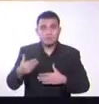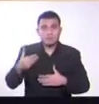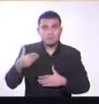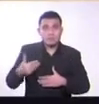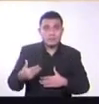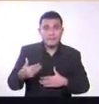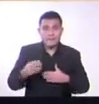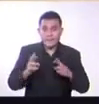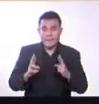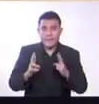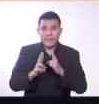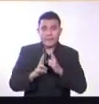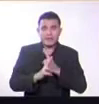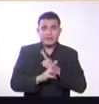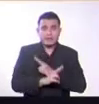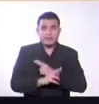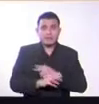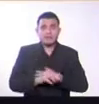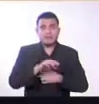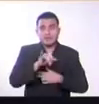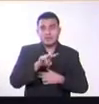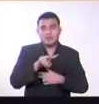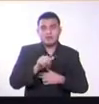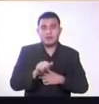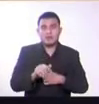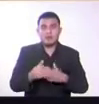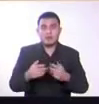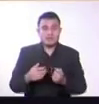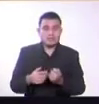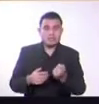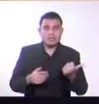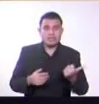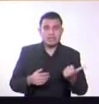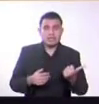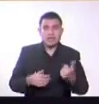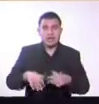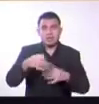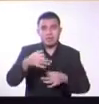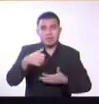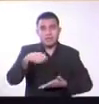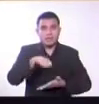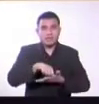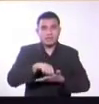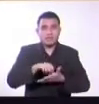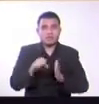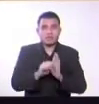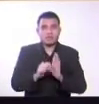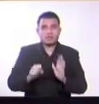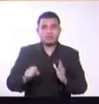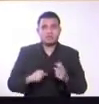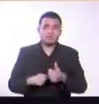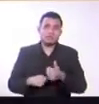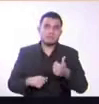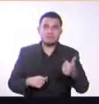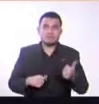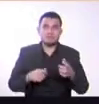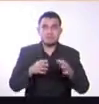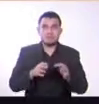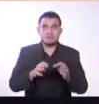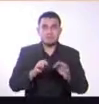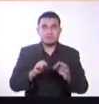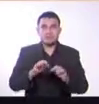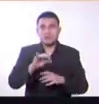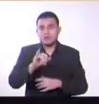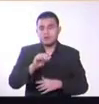una reforma en donde el IVA vino a sustituir el papel sellado y los timbres, es decir, otra forma de impuesto.